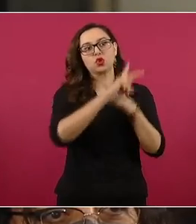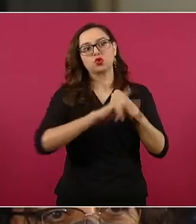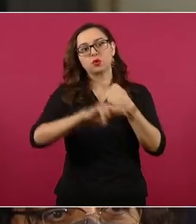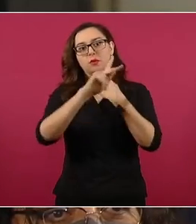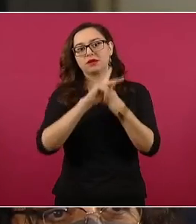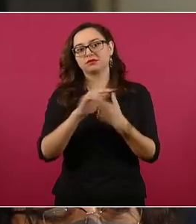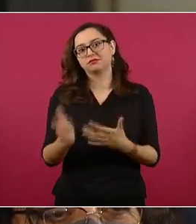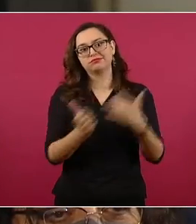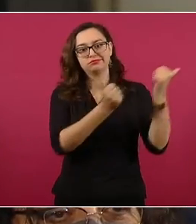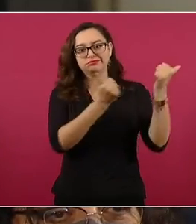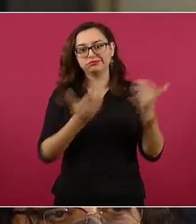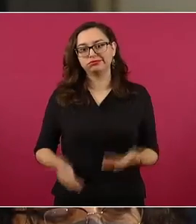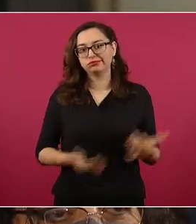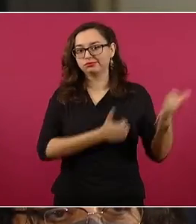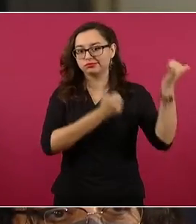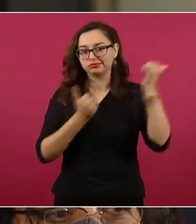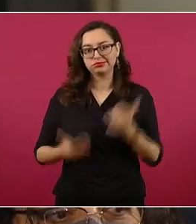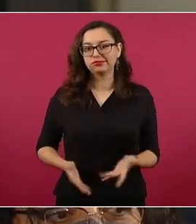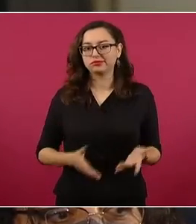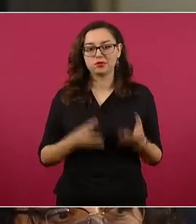forrajes del ganado,